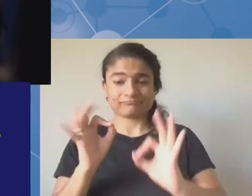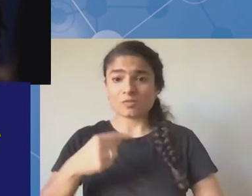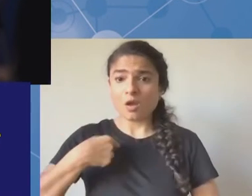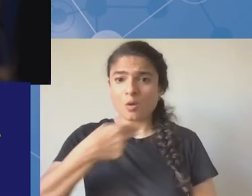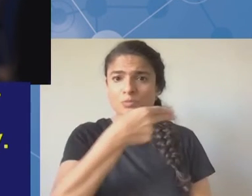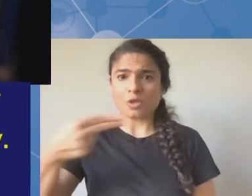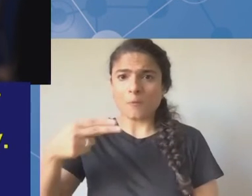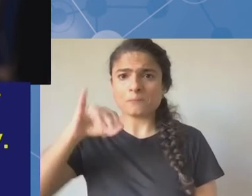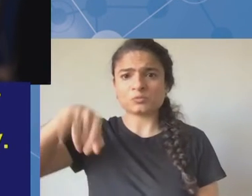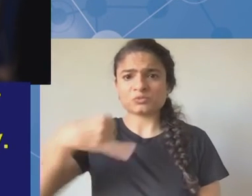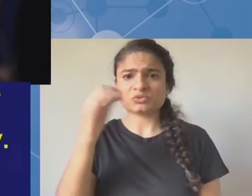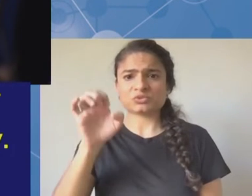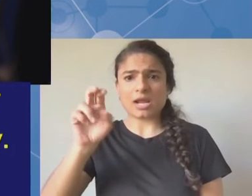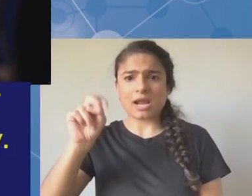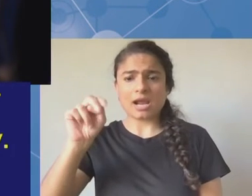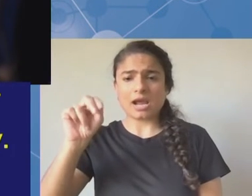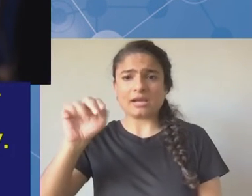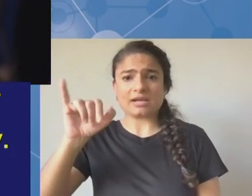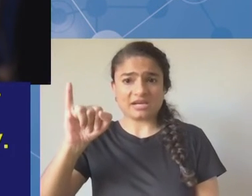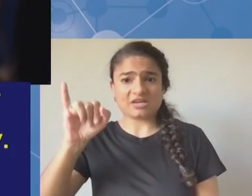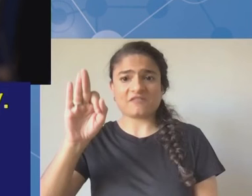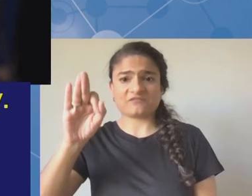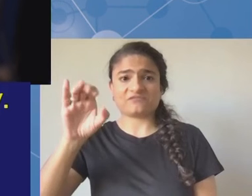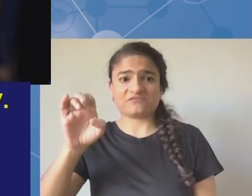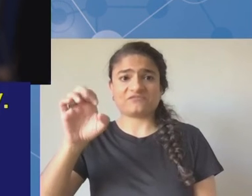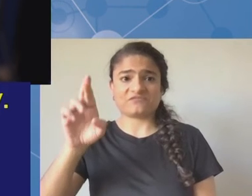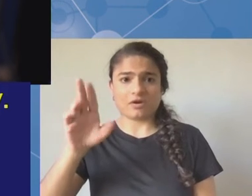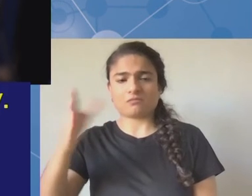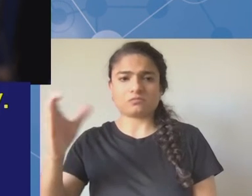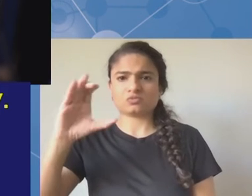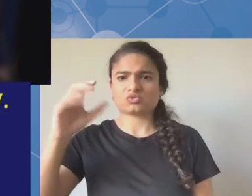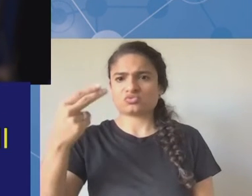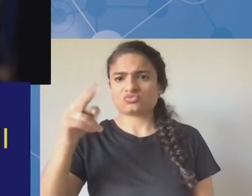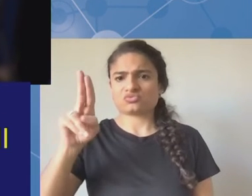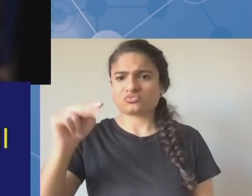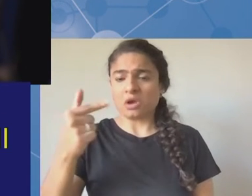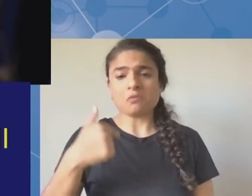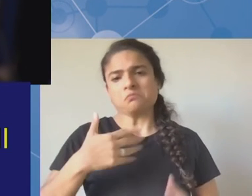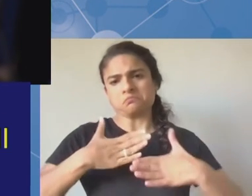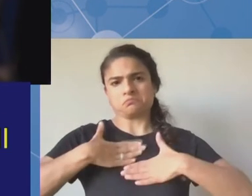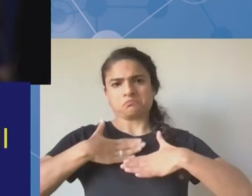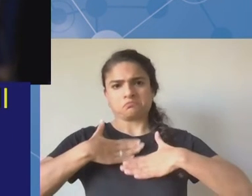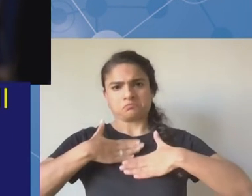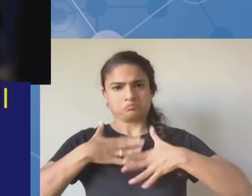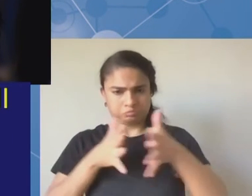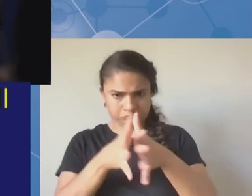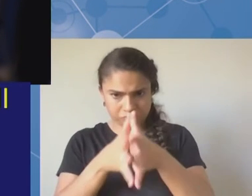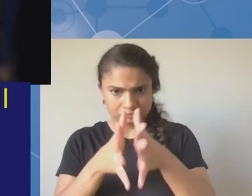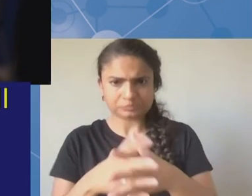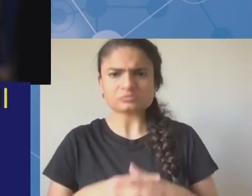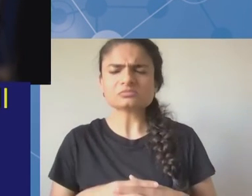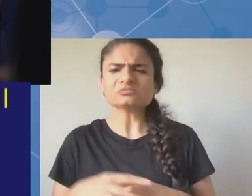Me llamo Jennifer Chang y quiero expresar mi gratitud y mi